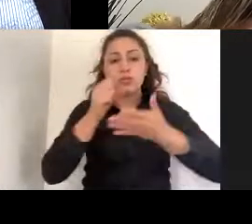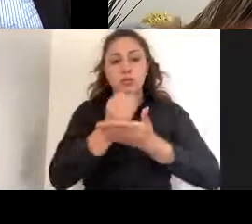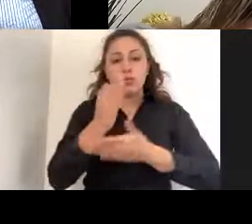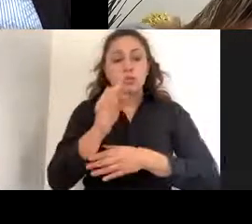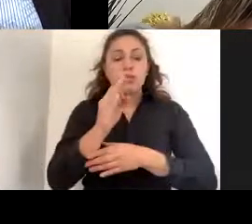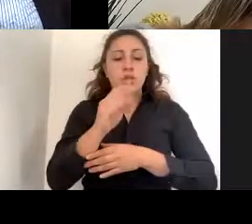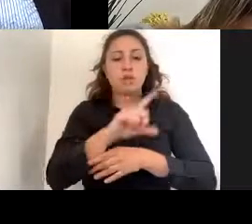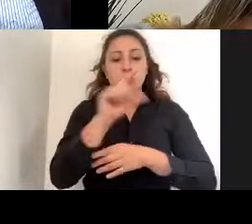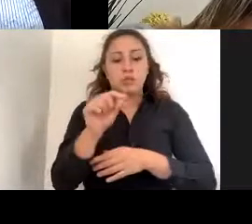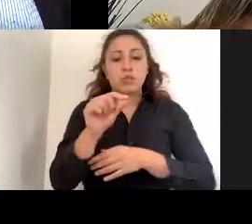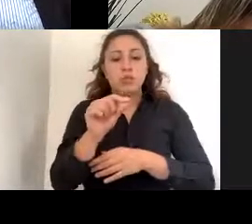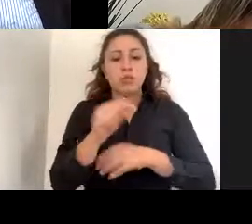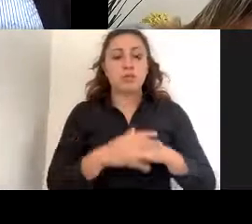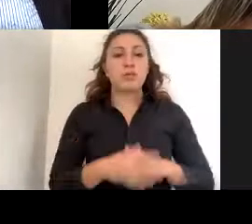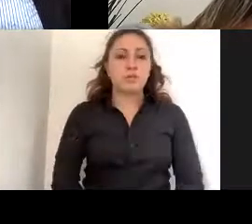demás sí está incorporado.